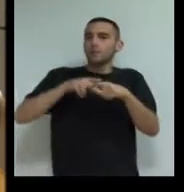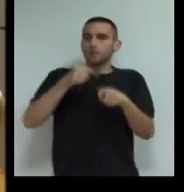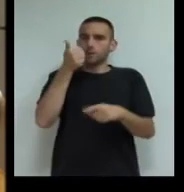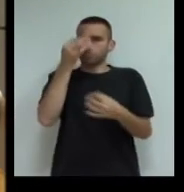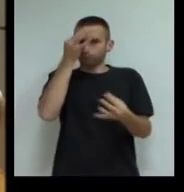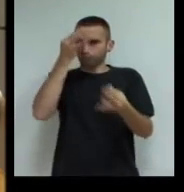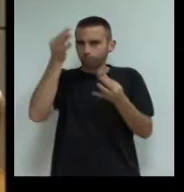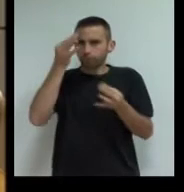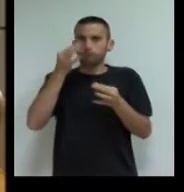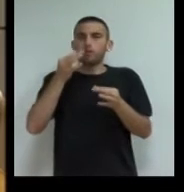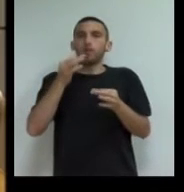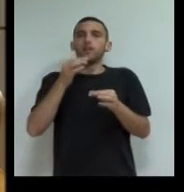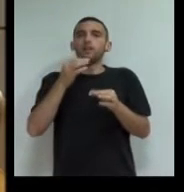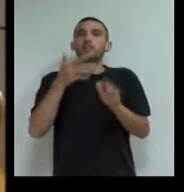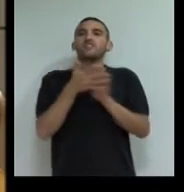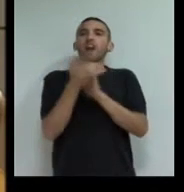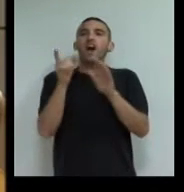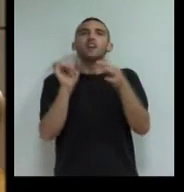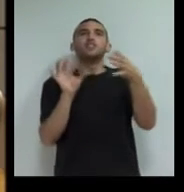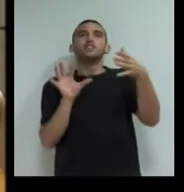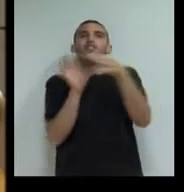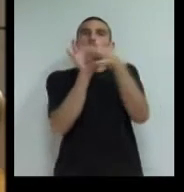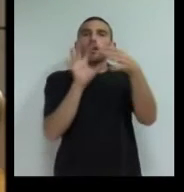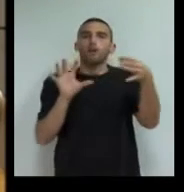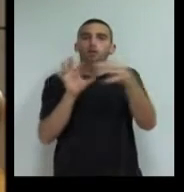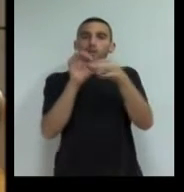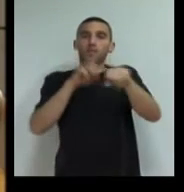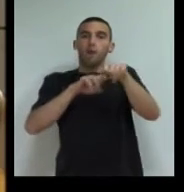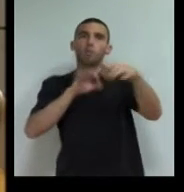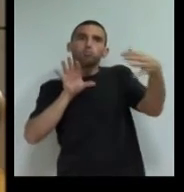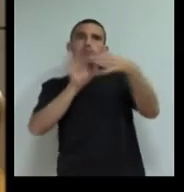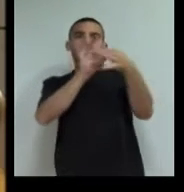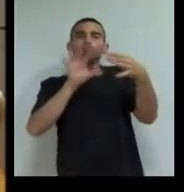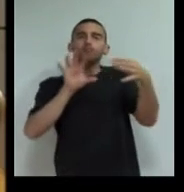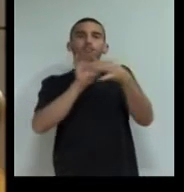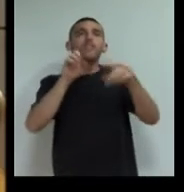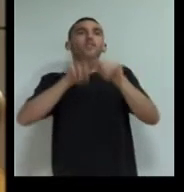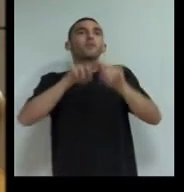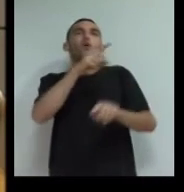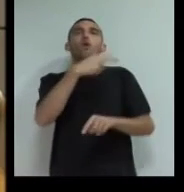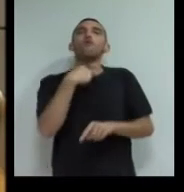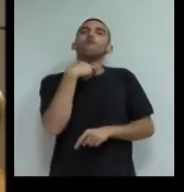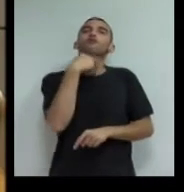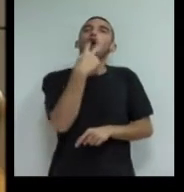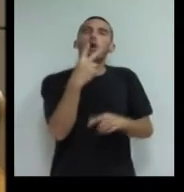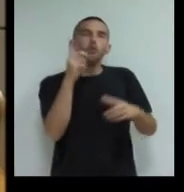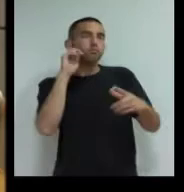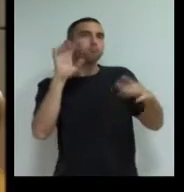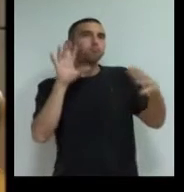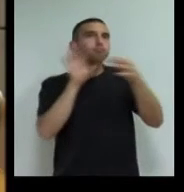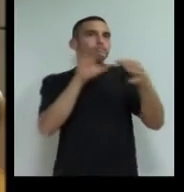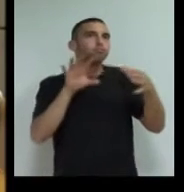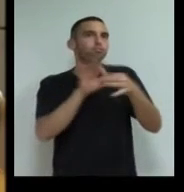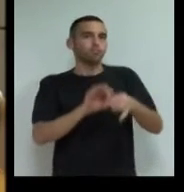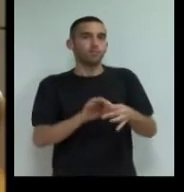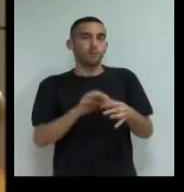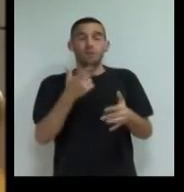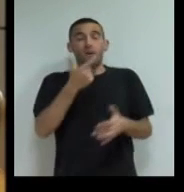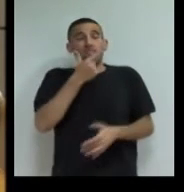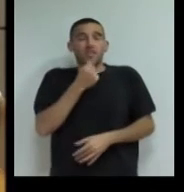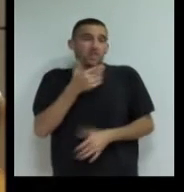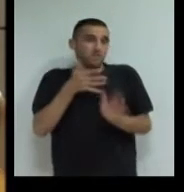se va resincronizando en función de lo que está oyendo por la huella. Bien. Por lo tanto, no es tan